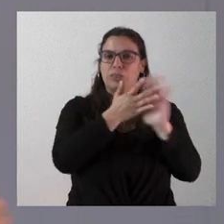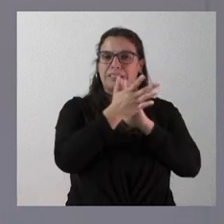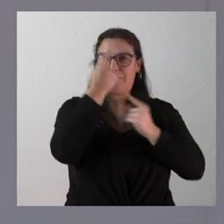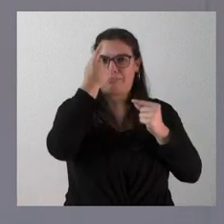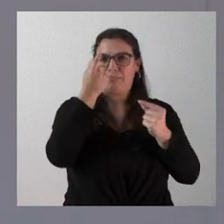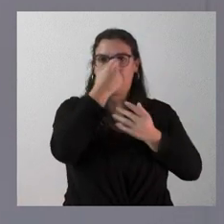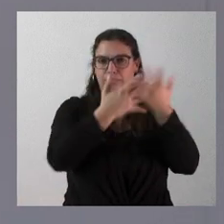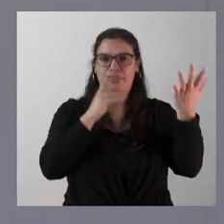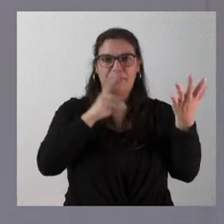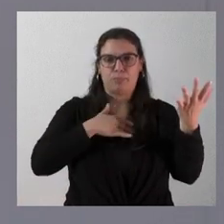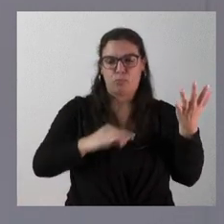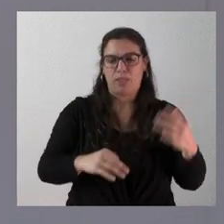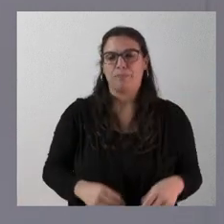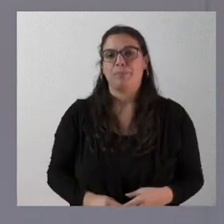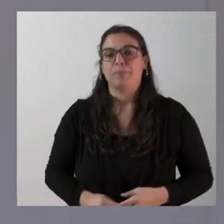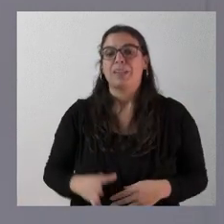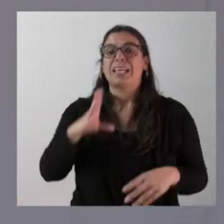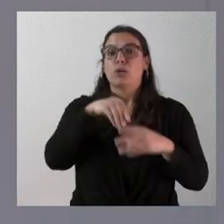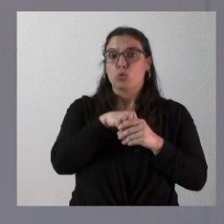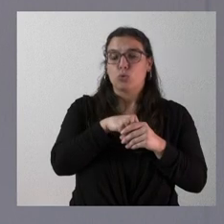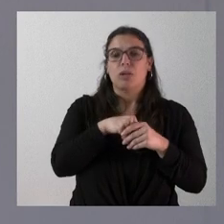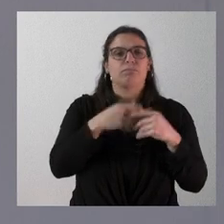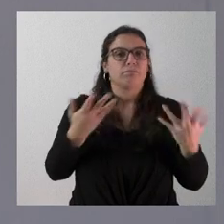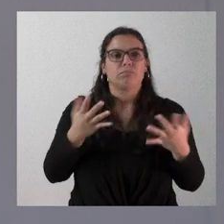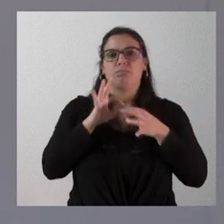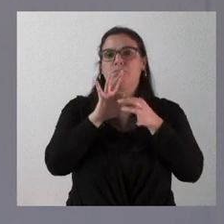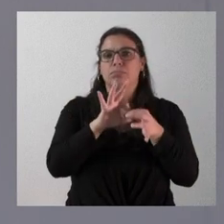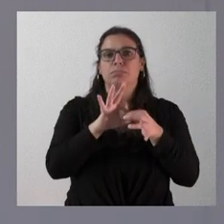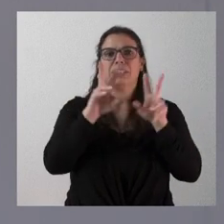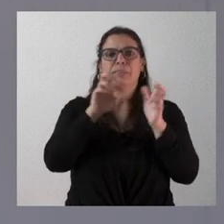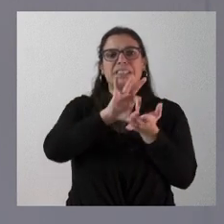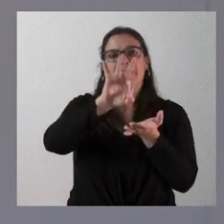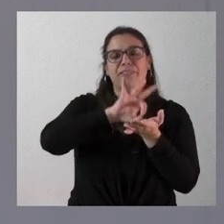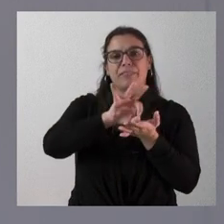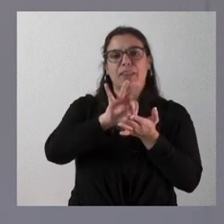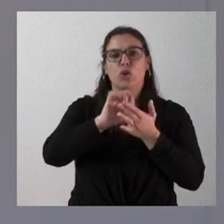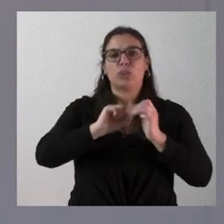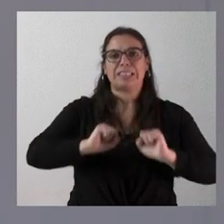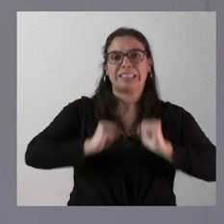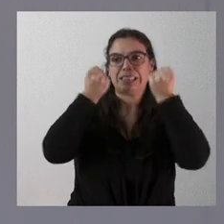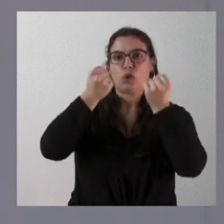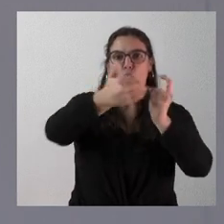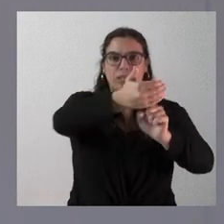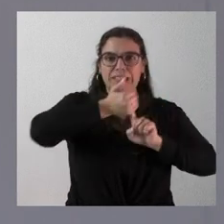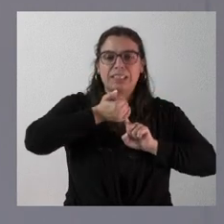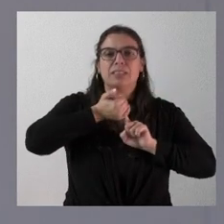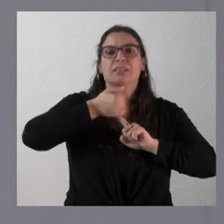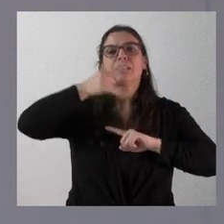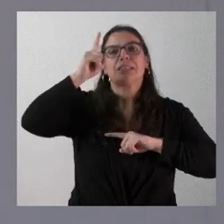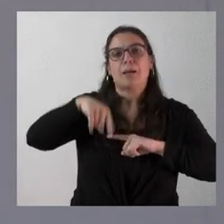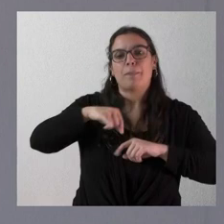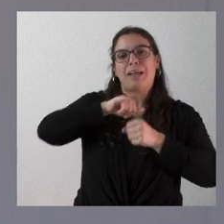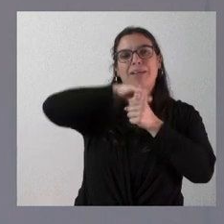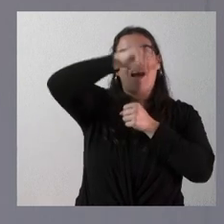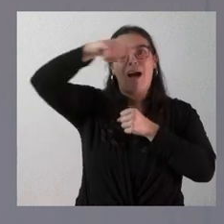respecto al respecto esto Incluye todo lo que tiene que ver con los servicios de rescate y así como los medios aéreos